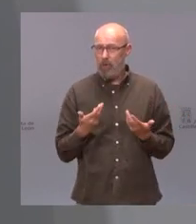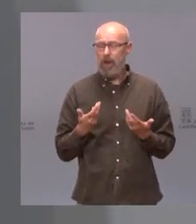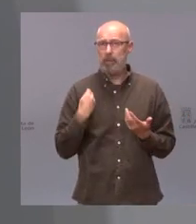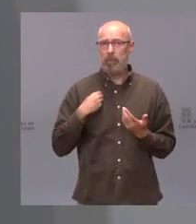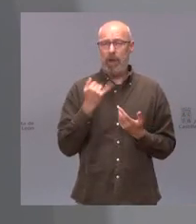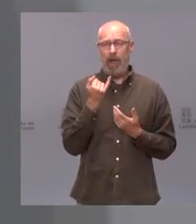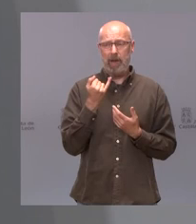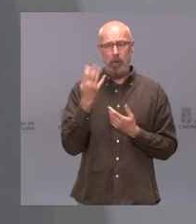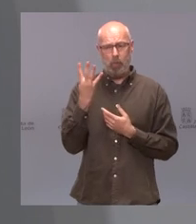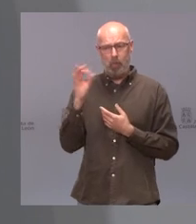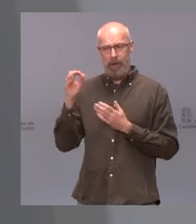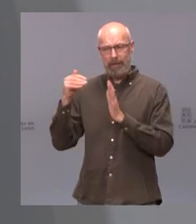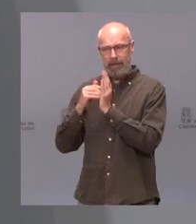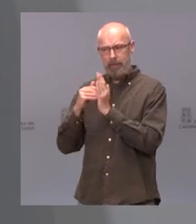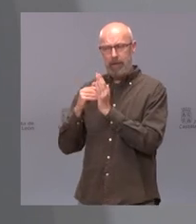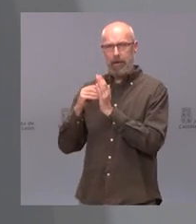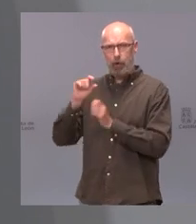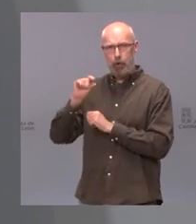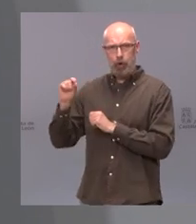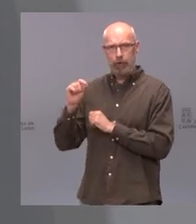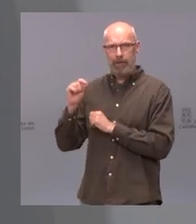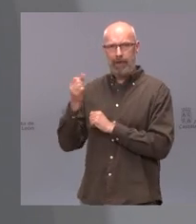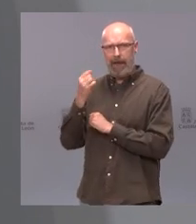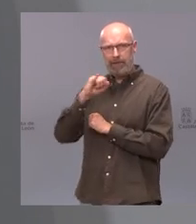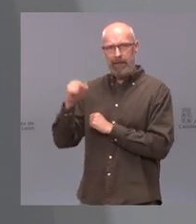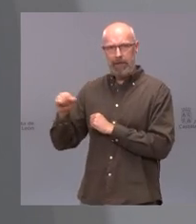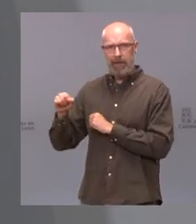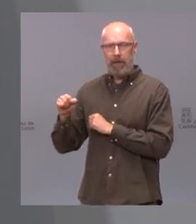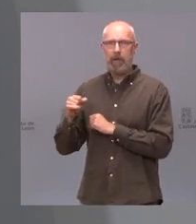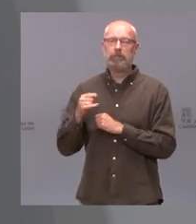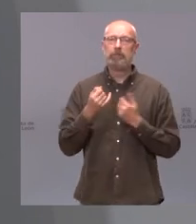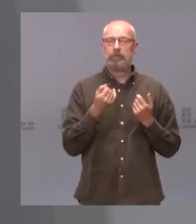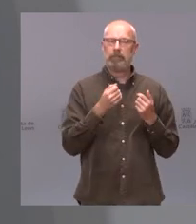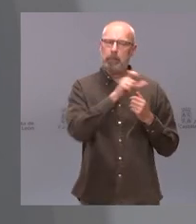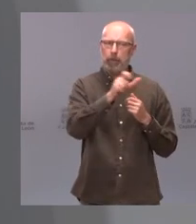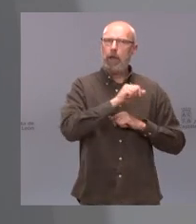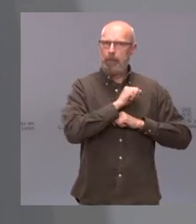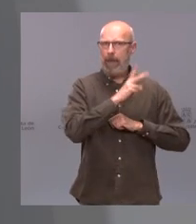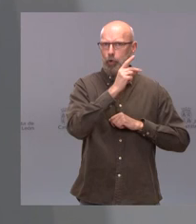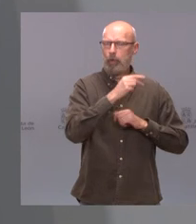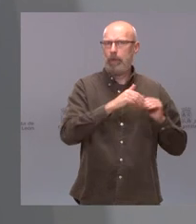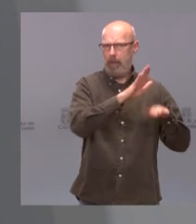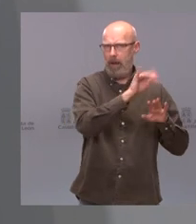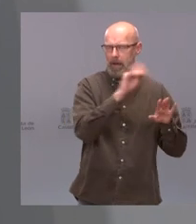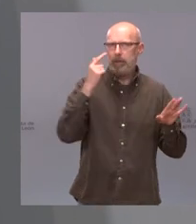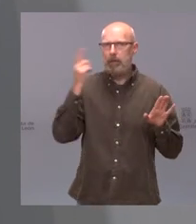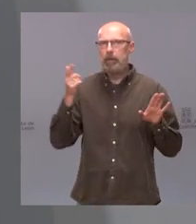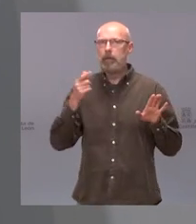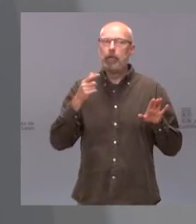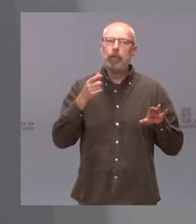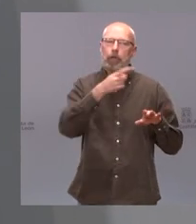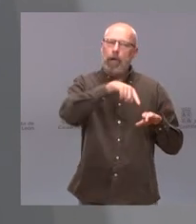40.000 dosis de Astra, 70.000 personas esperando segunda dosis, no todas ellas han cumplido el